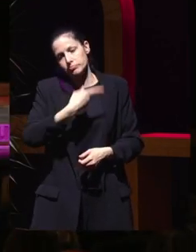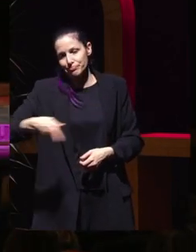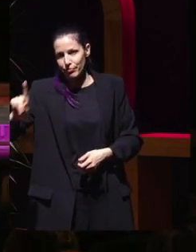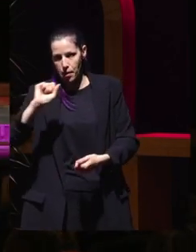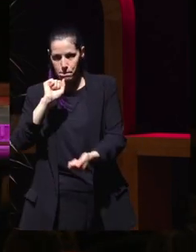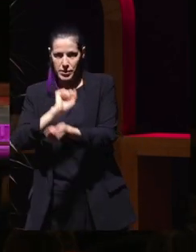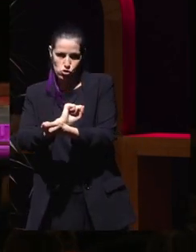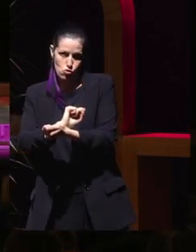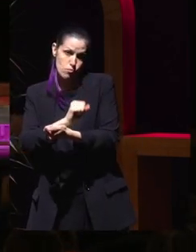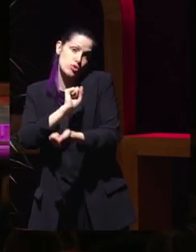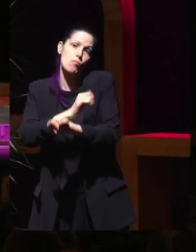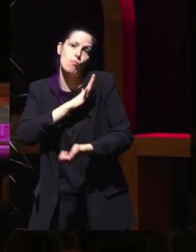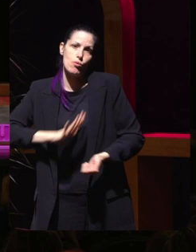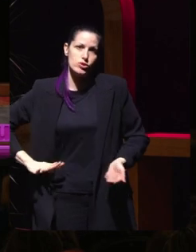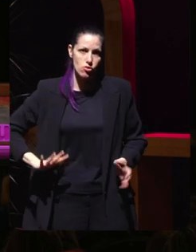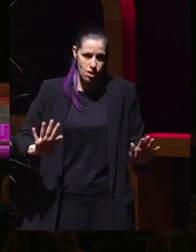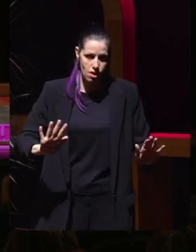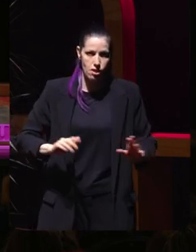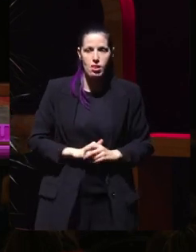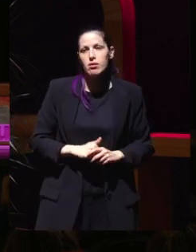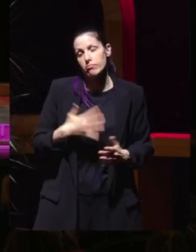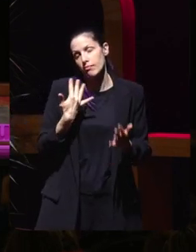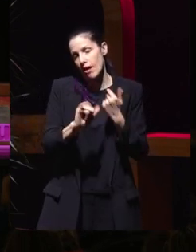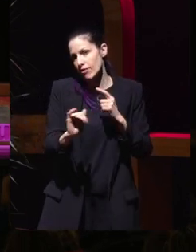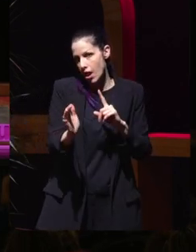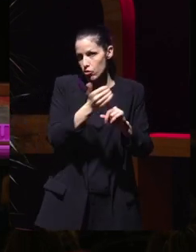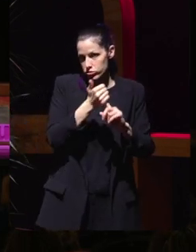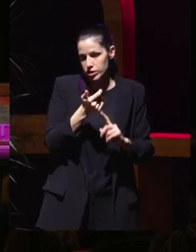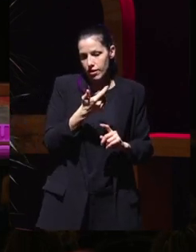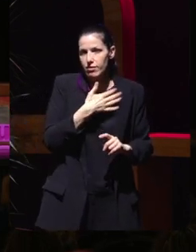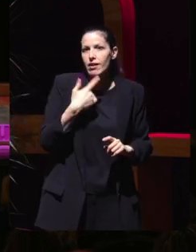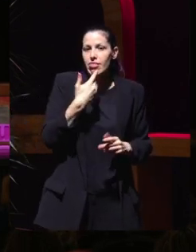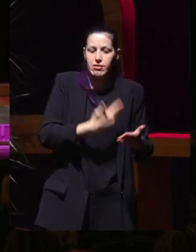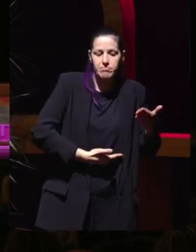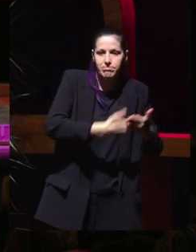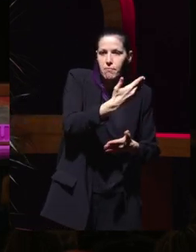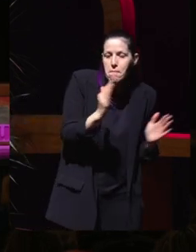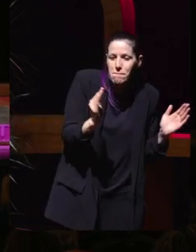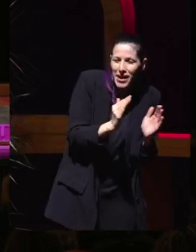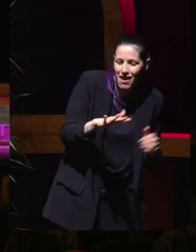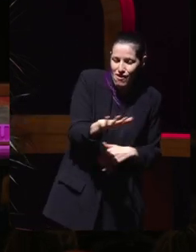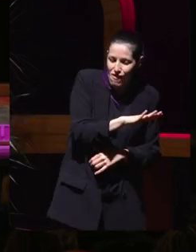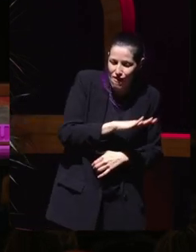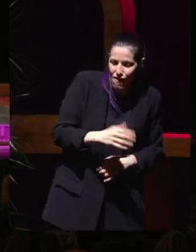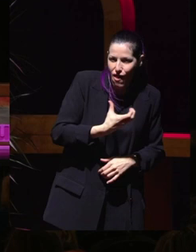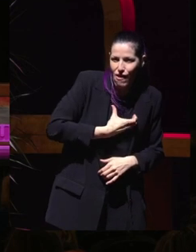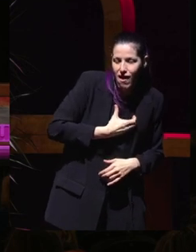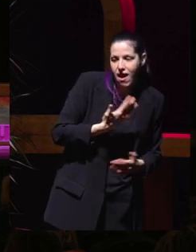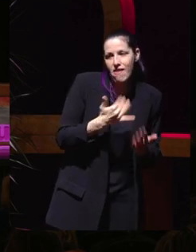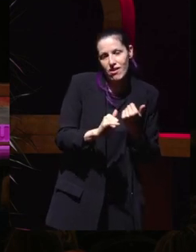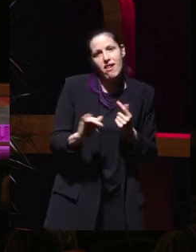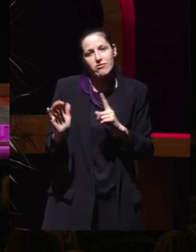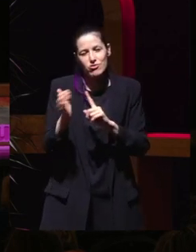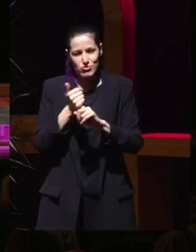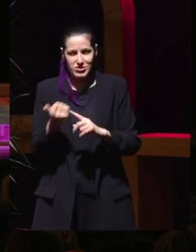algo igual sí que se consigue uno desde un desde un pequeño al final Y claro a labor de una redactora en ese